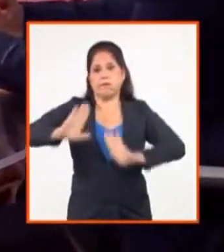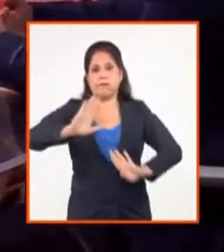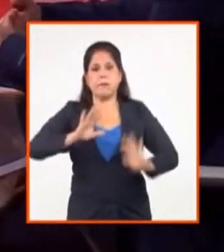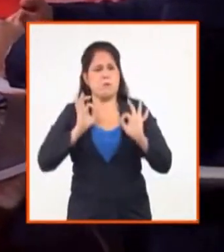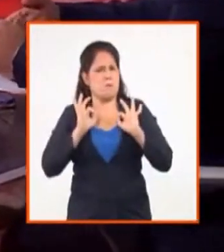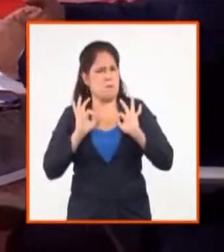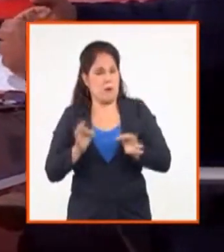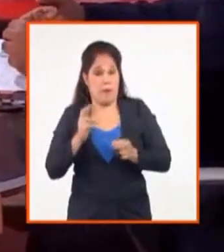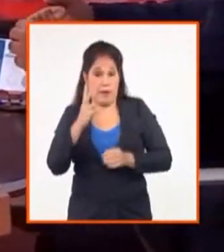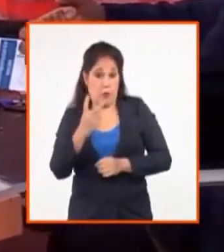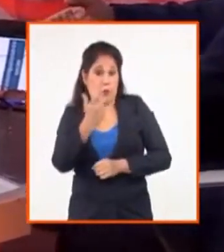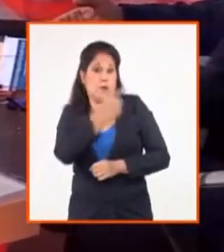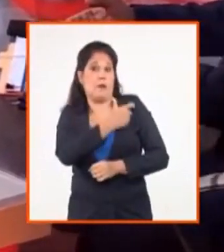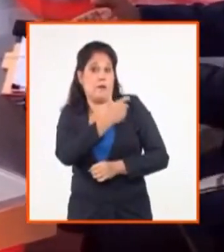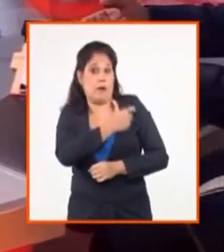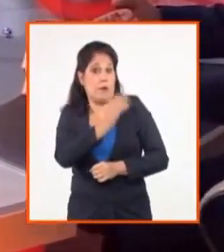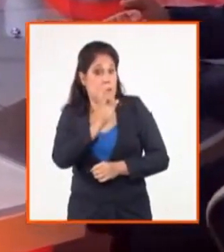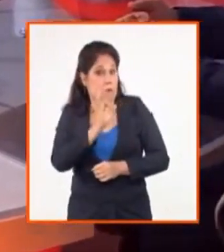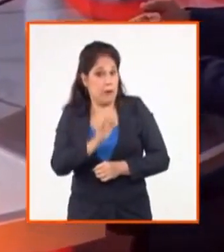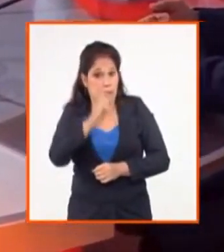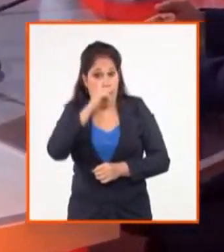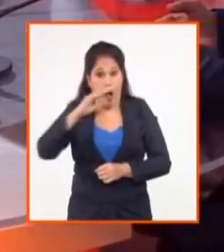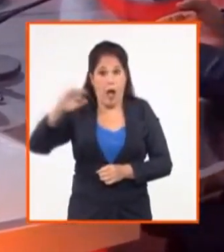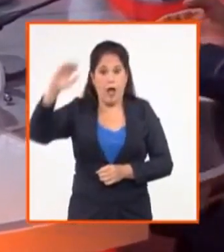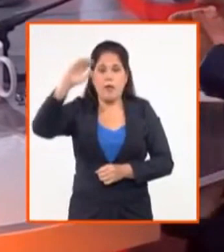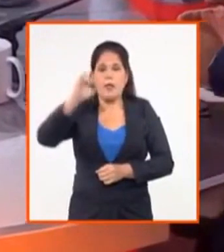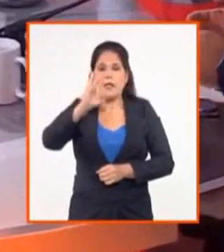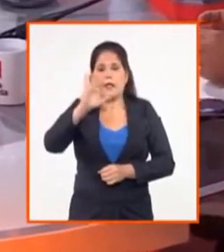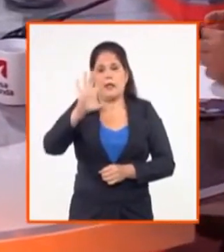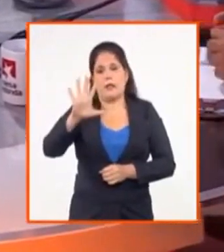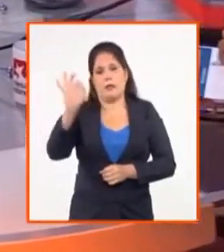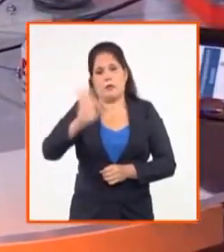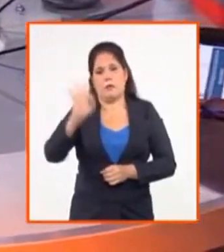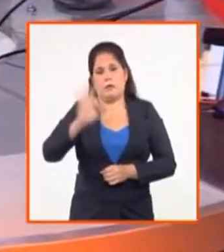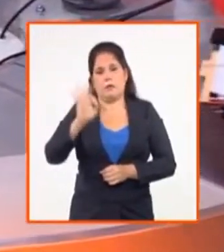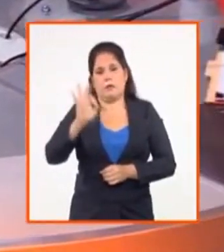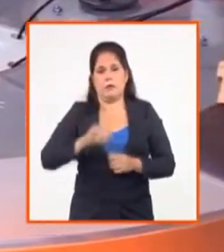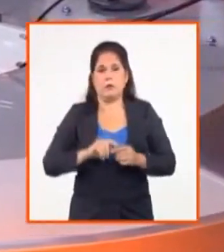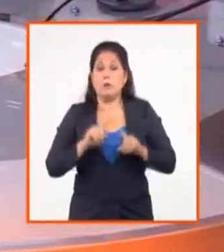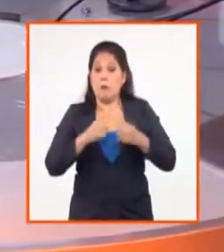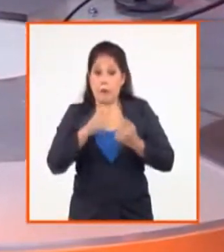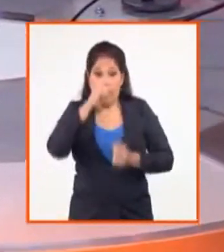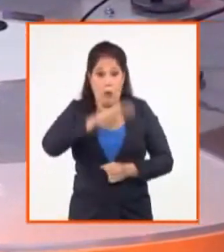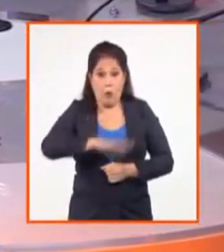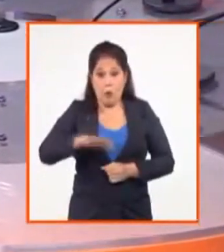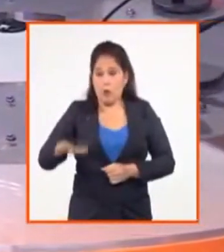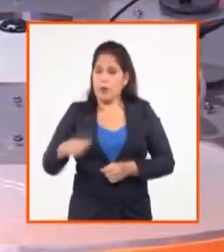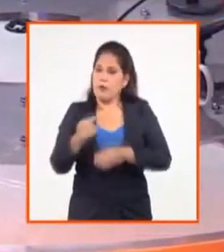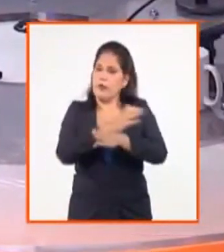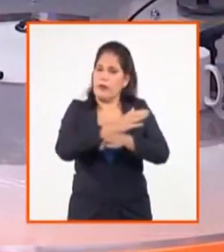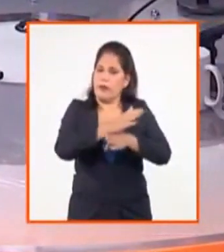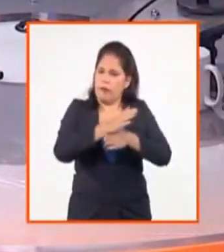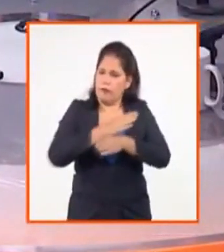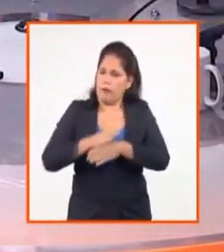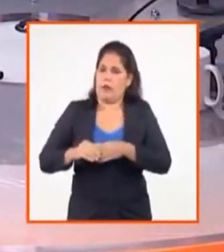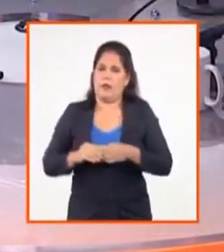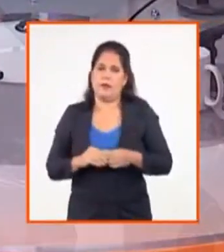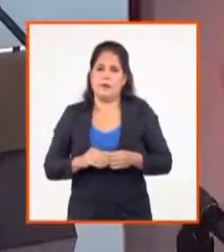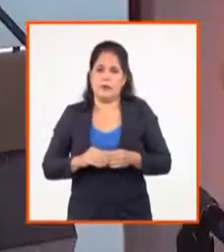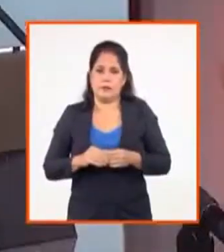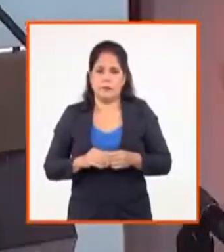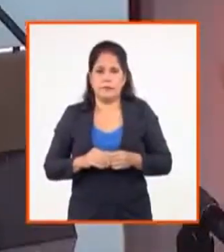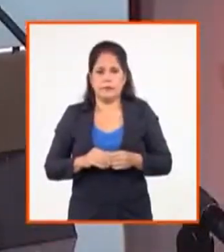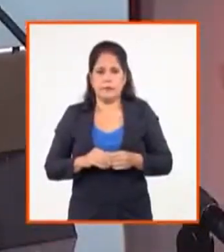segunda dosis, en el caso de los adultos, solamente un 75% responde. O estamos hablando de que hay una diferencia, una diferencia importante.